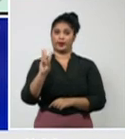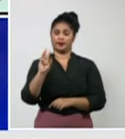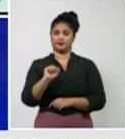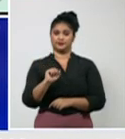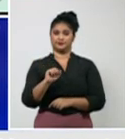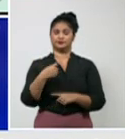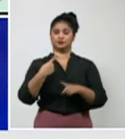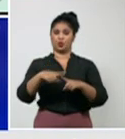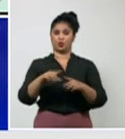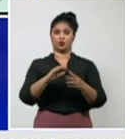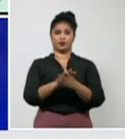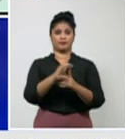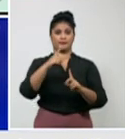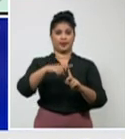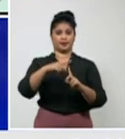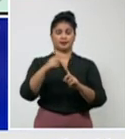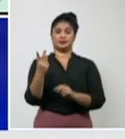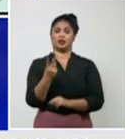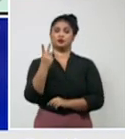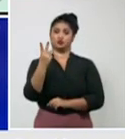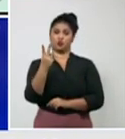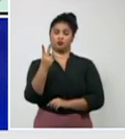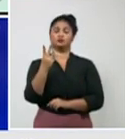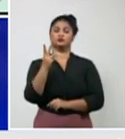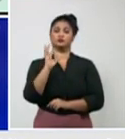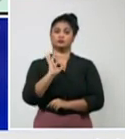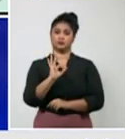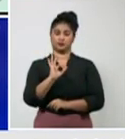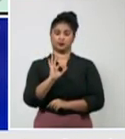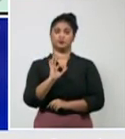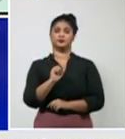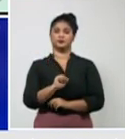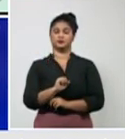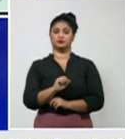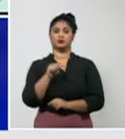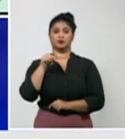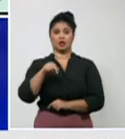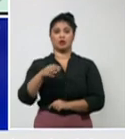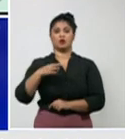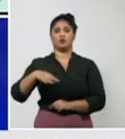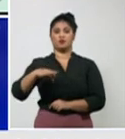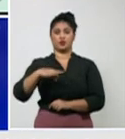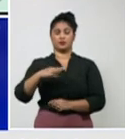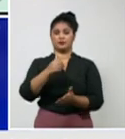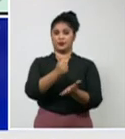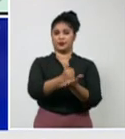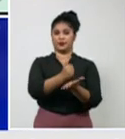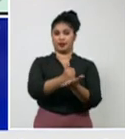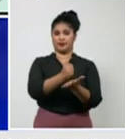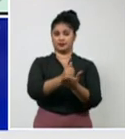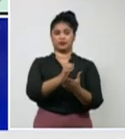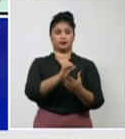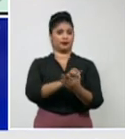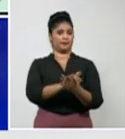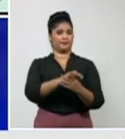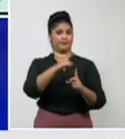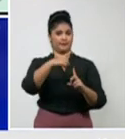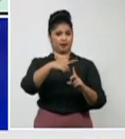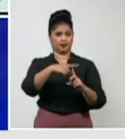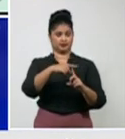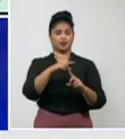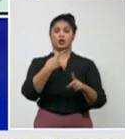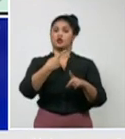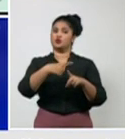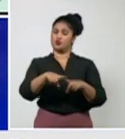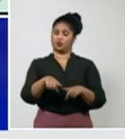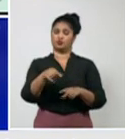personas diagnosticadas importadas ayer son del municipio Cabecera y del municipio de Cárdenas.